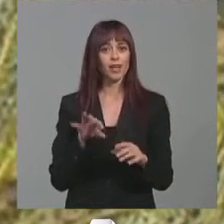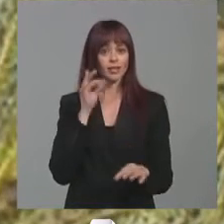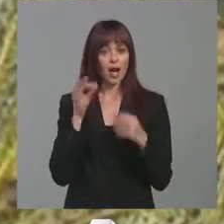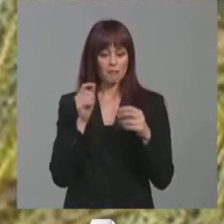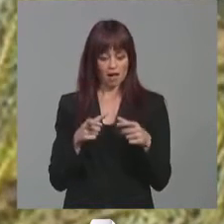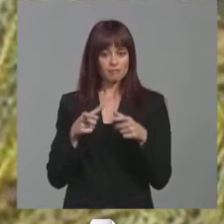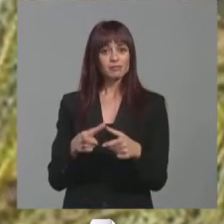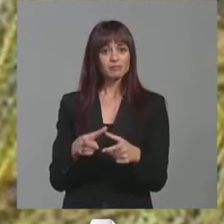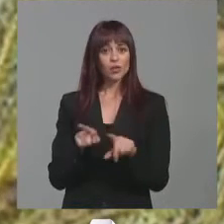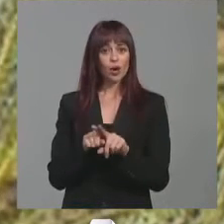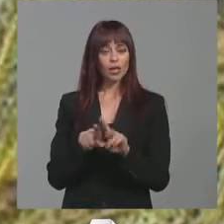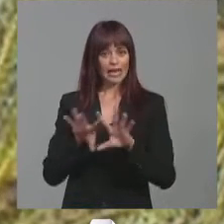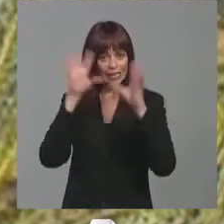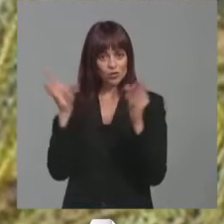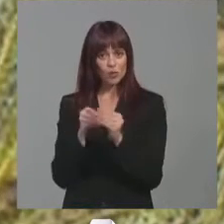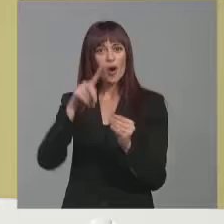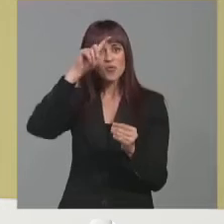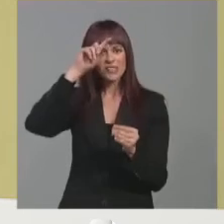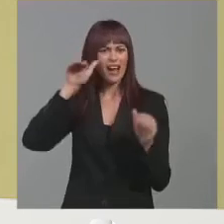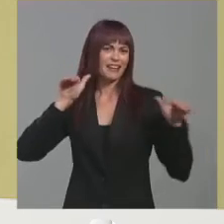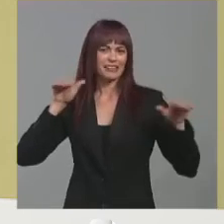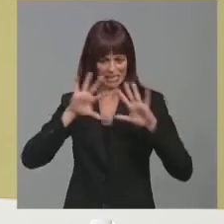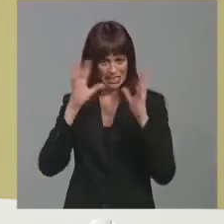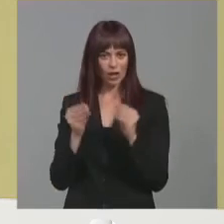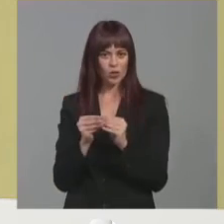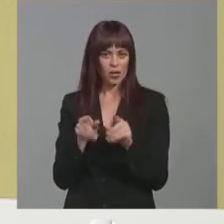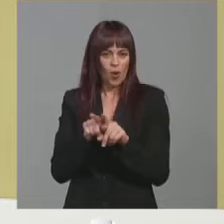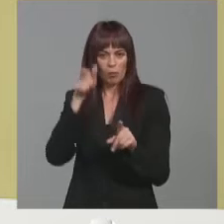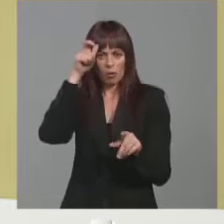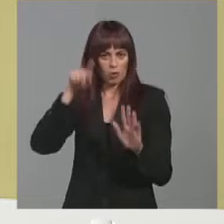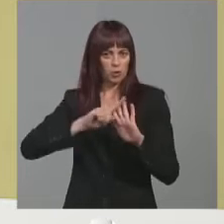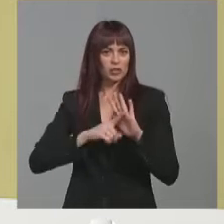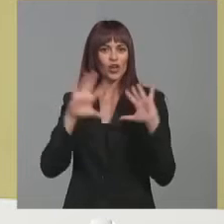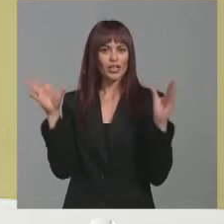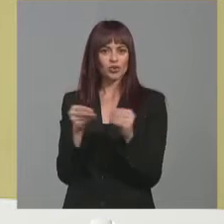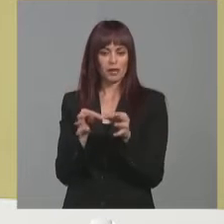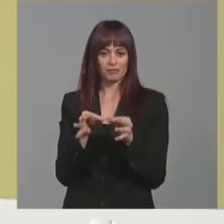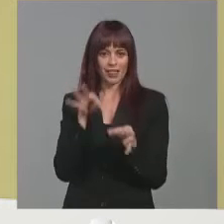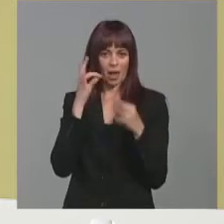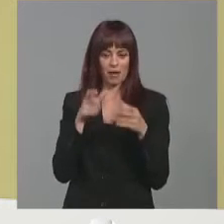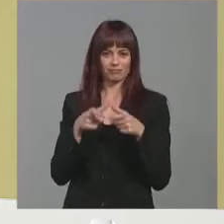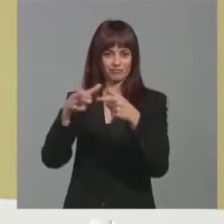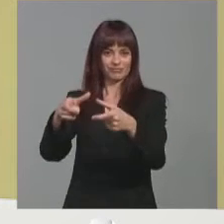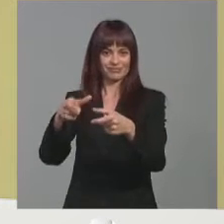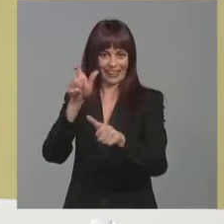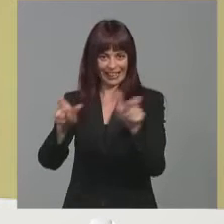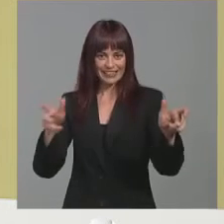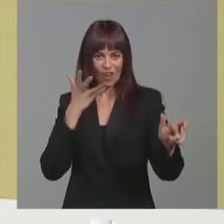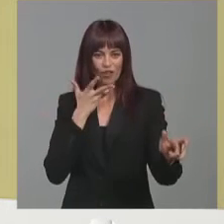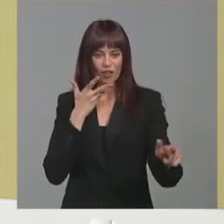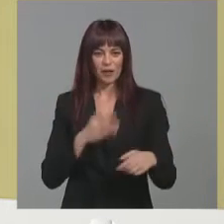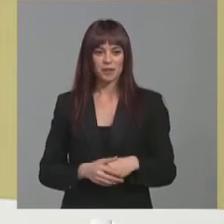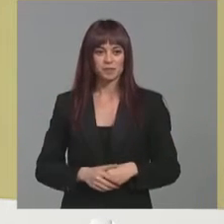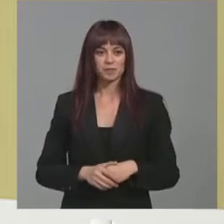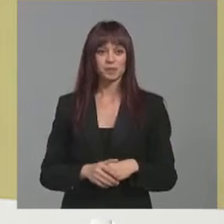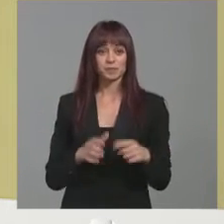esta tapa lo que es la huerta lo que es alcantarilla lo que es el municipio entero y para dárselo a conocer al público qué qué éxito ha